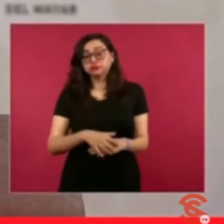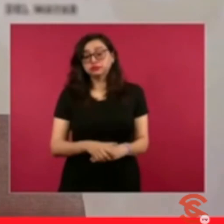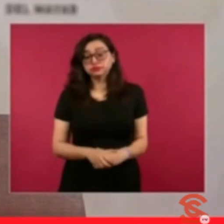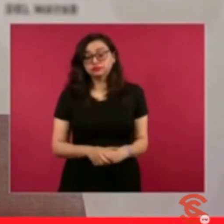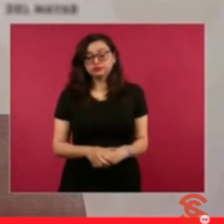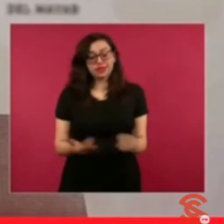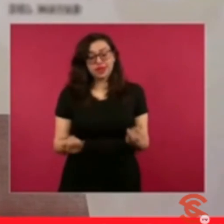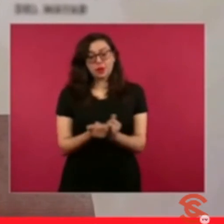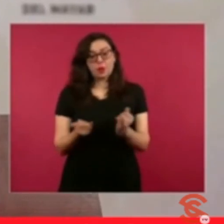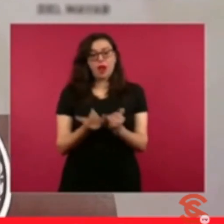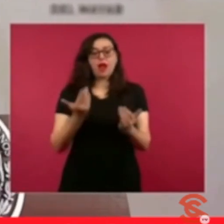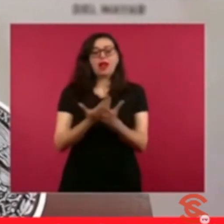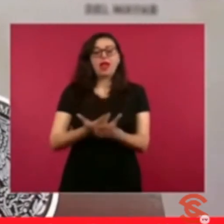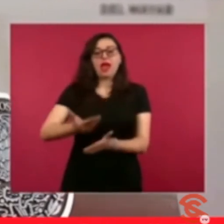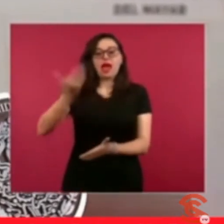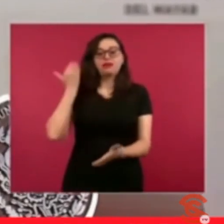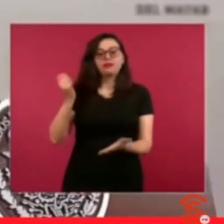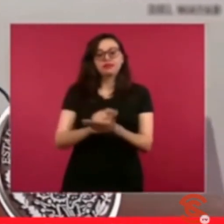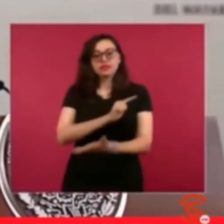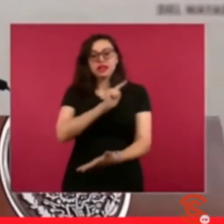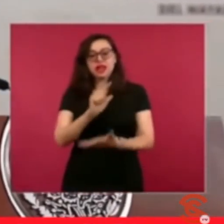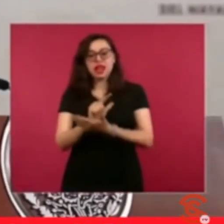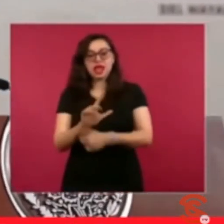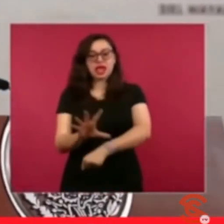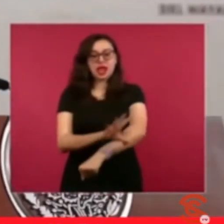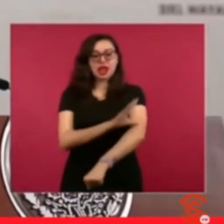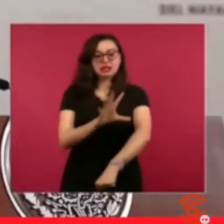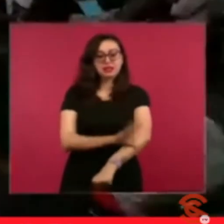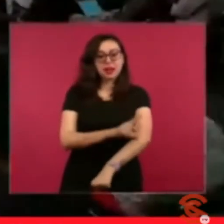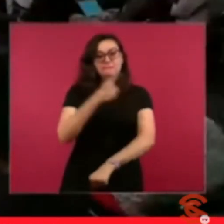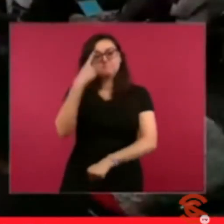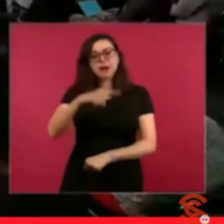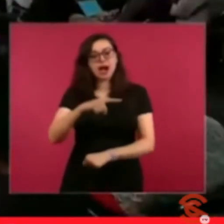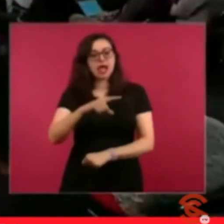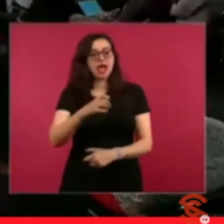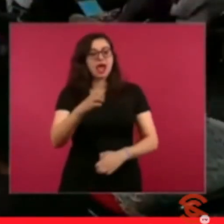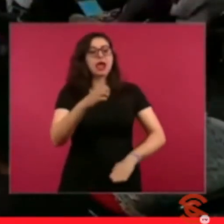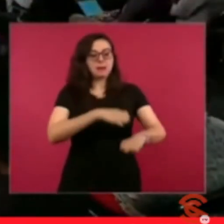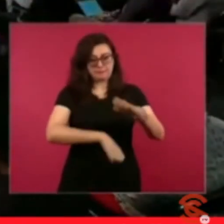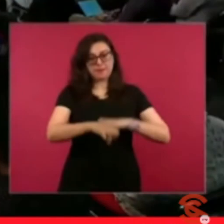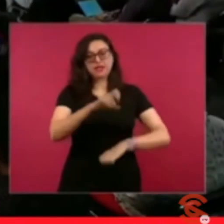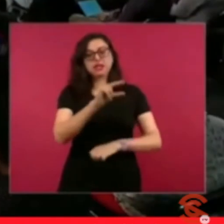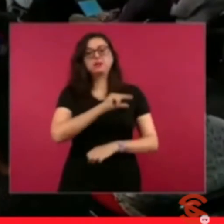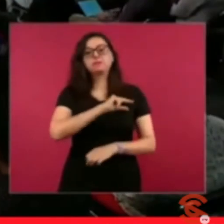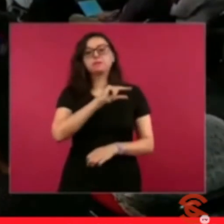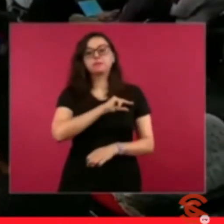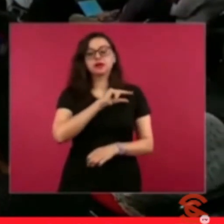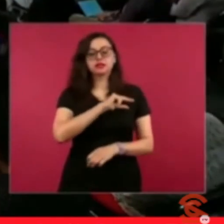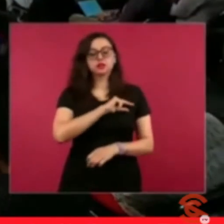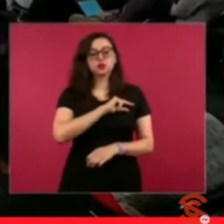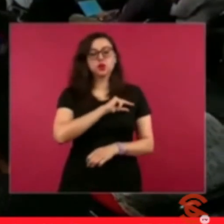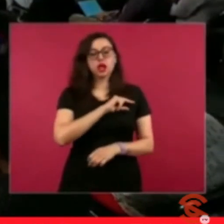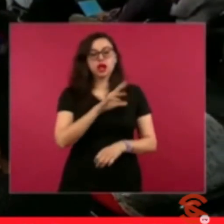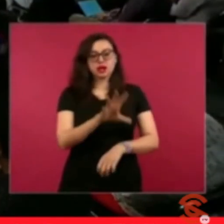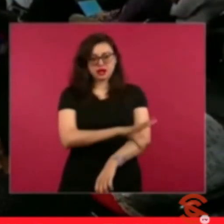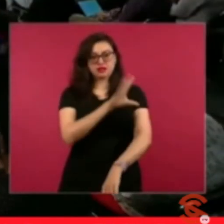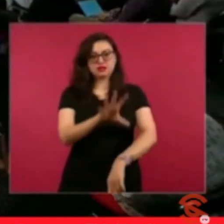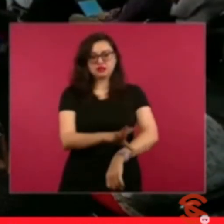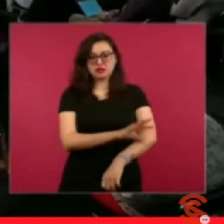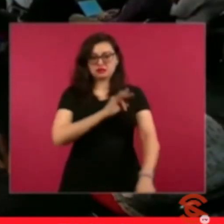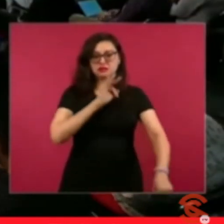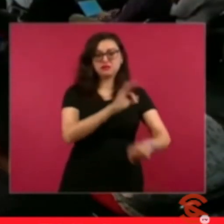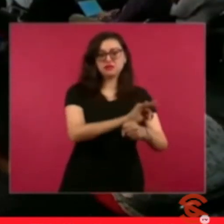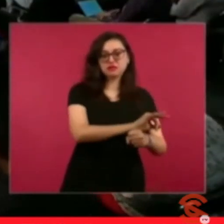van a acudir a la Corte, pero vamos a ver qué actitud